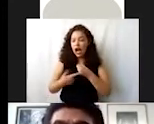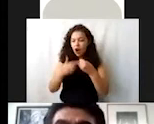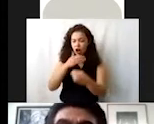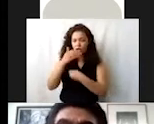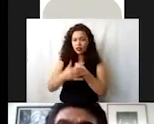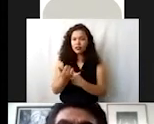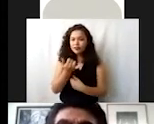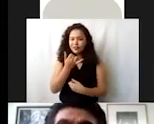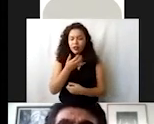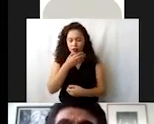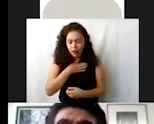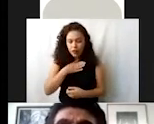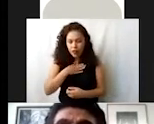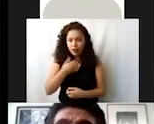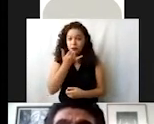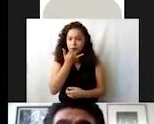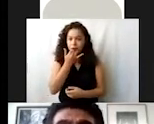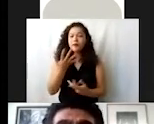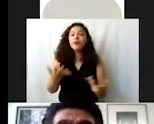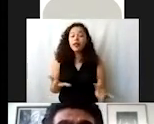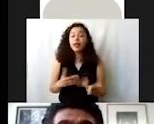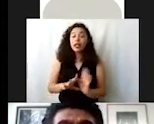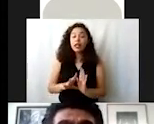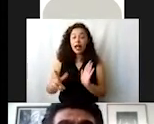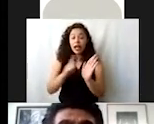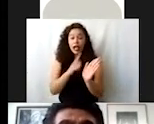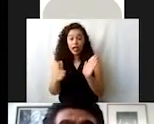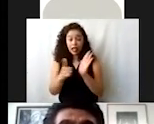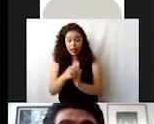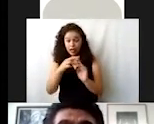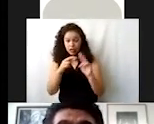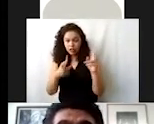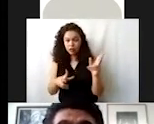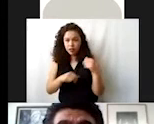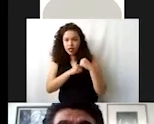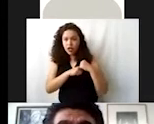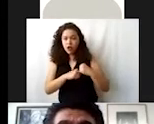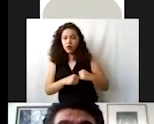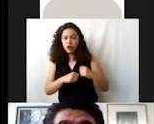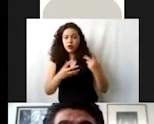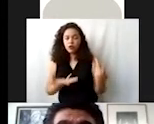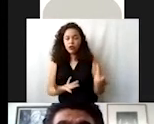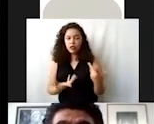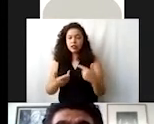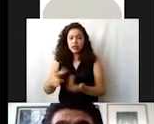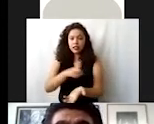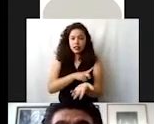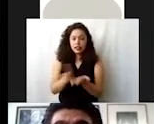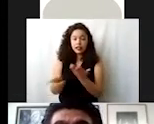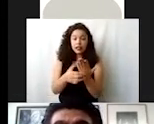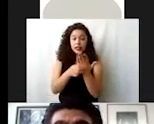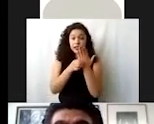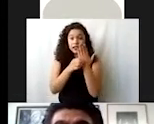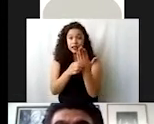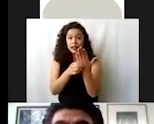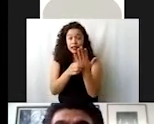perdón, y que resulta ilegal que la autoridad determinara que el domicilio señalado